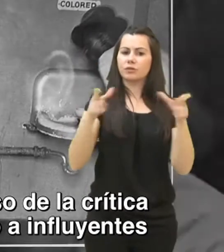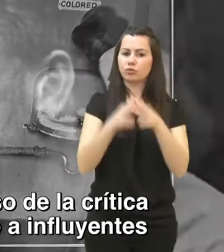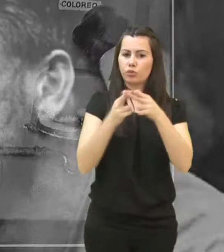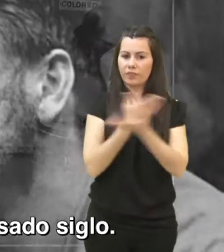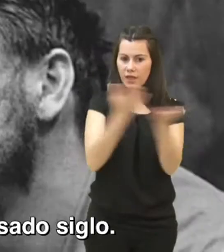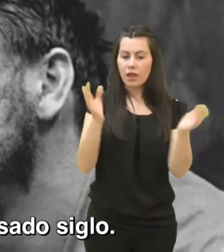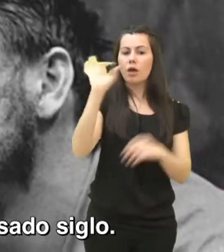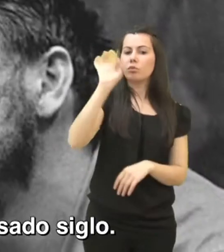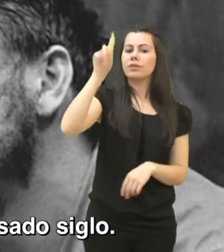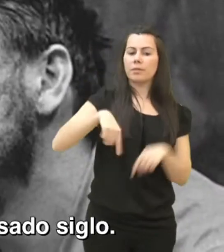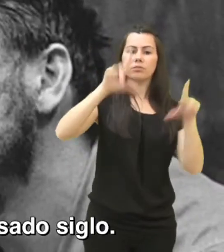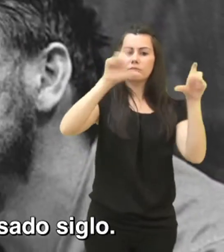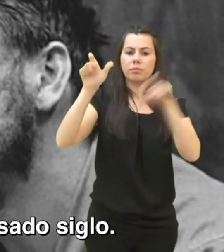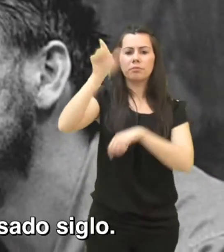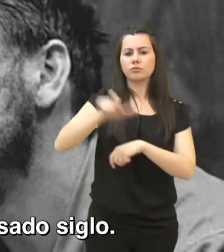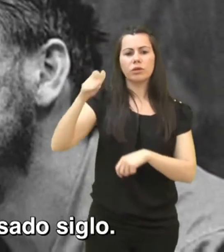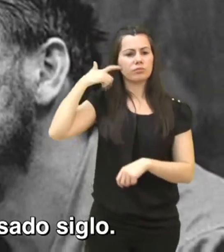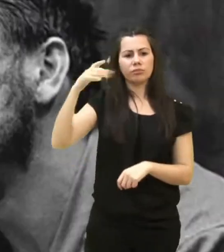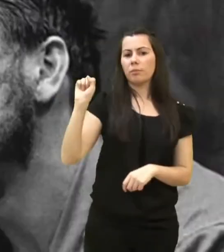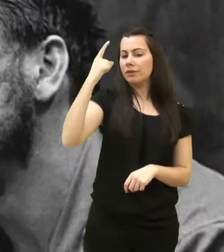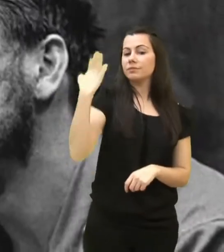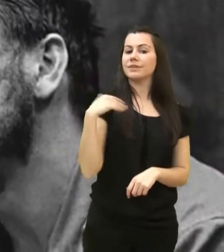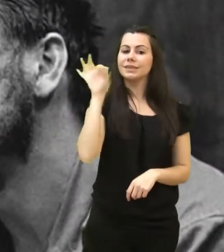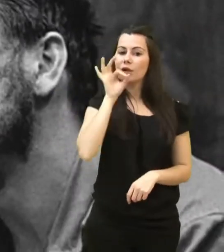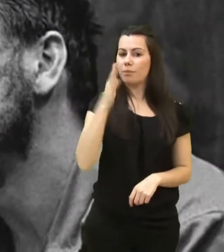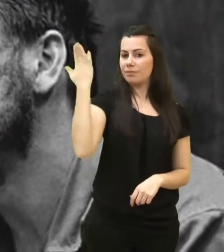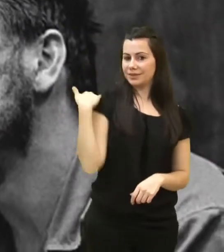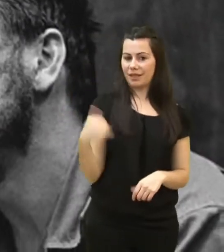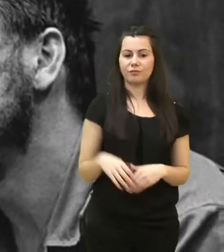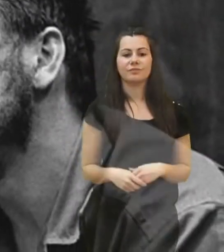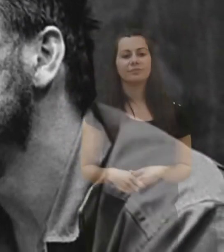ha retratado a influyentes personajes del pasado siglo.